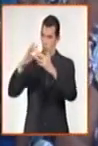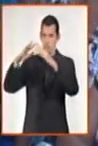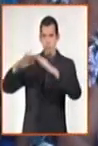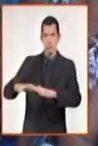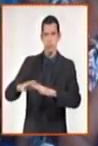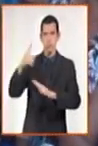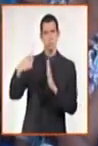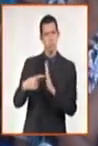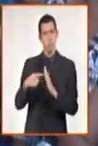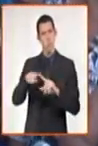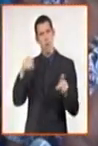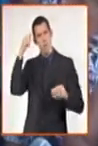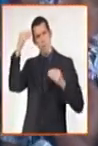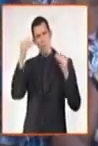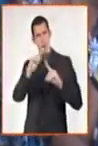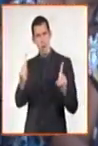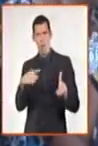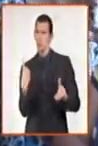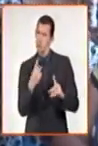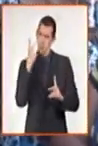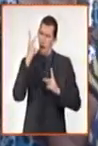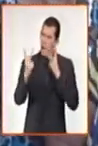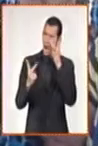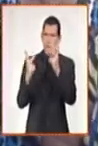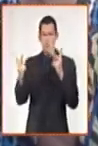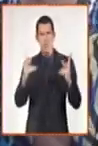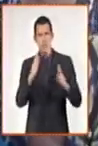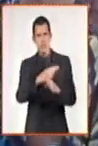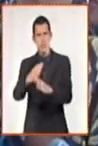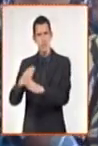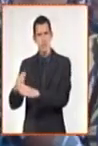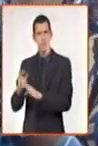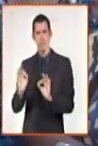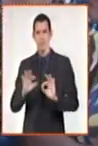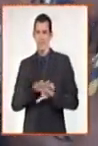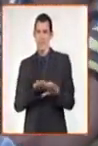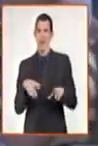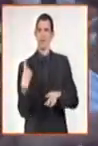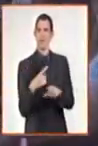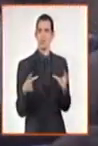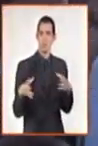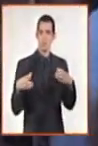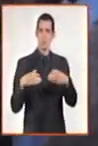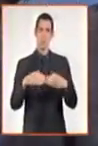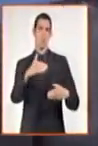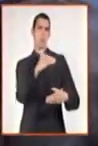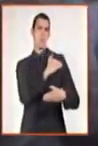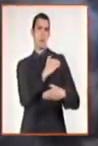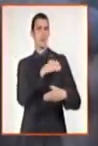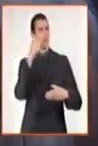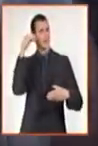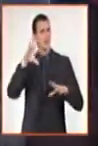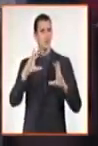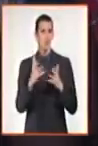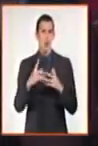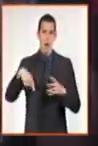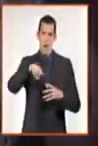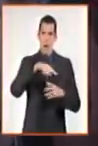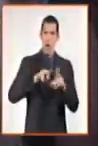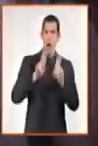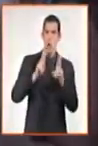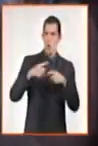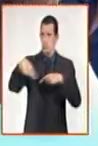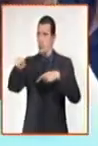tener atención. Ahí también se decidió en el Consejo de Defensa Nacional un reforzamiento a la canasta con los pocos recursos que había en la